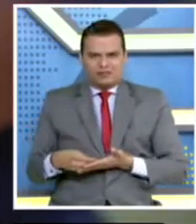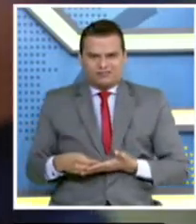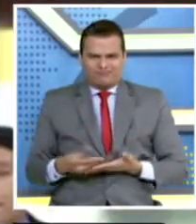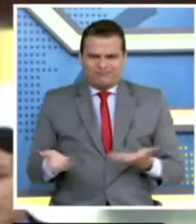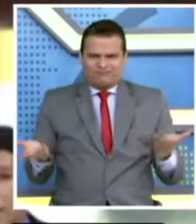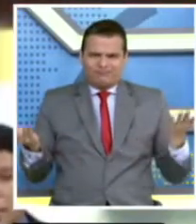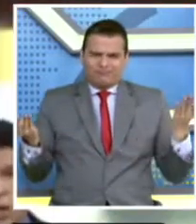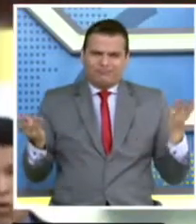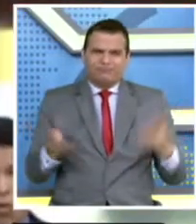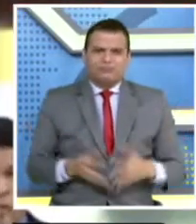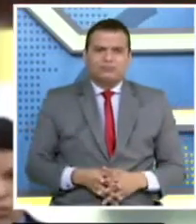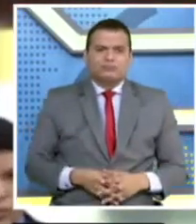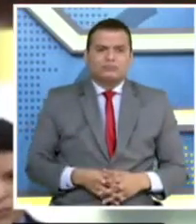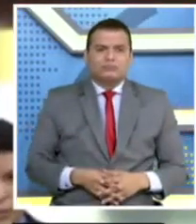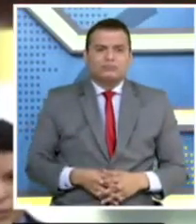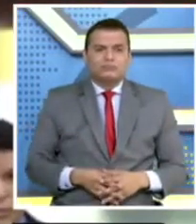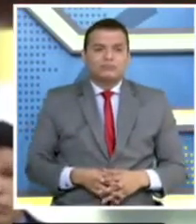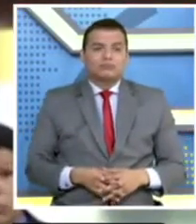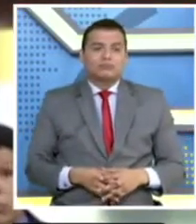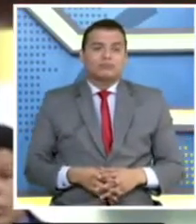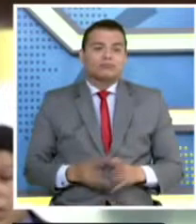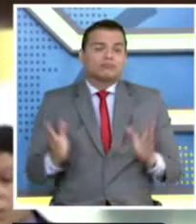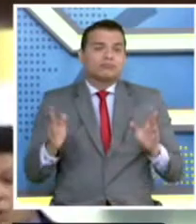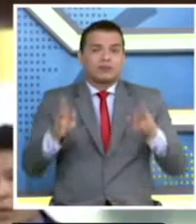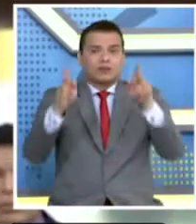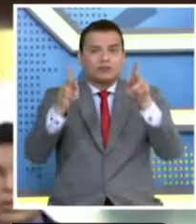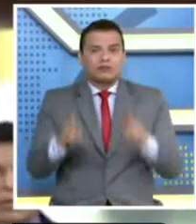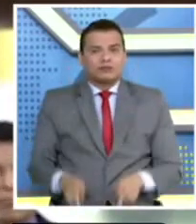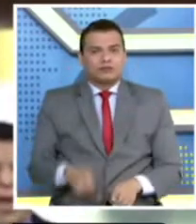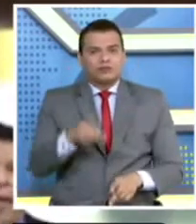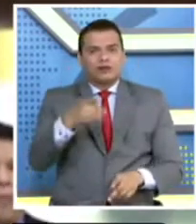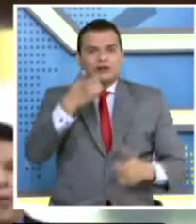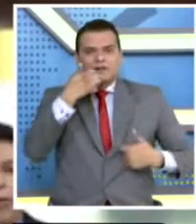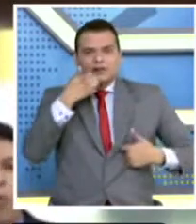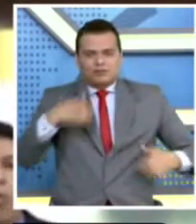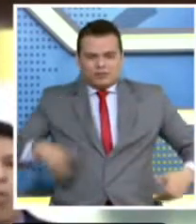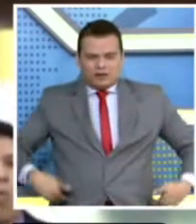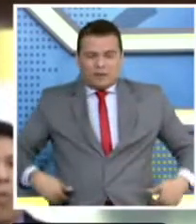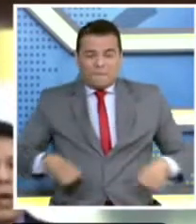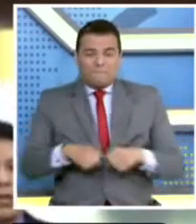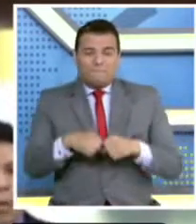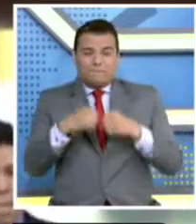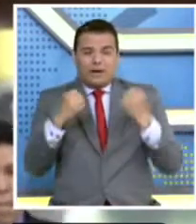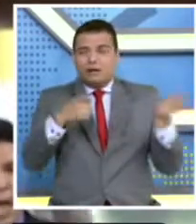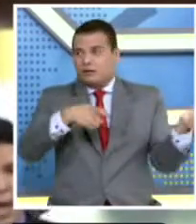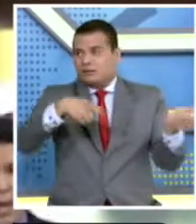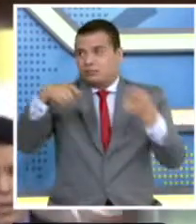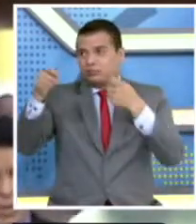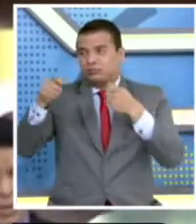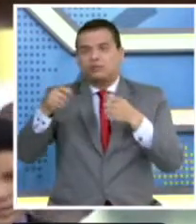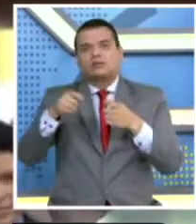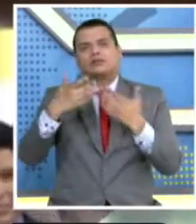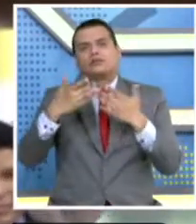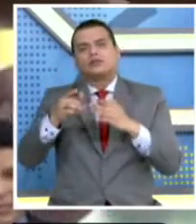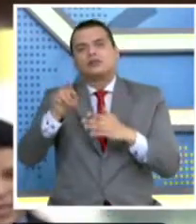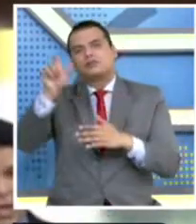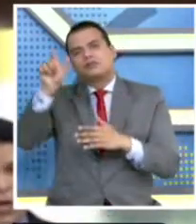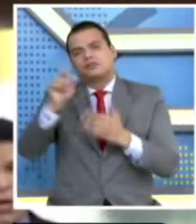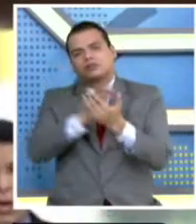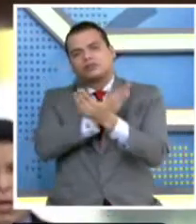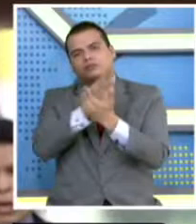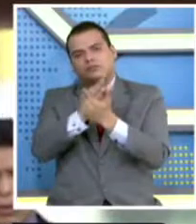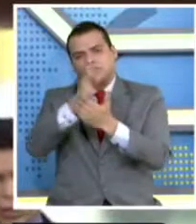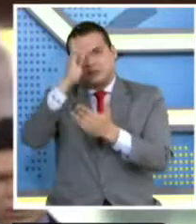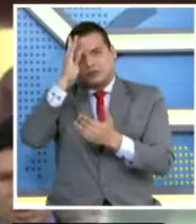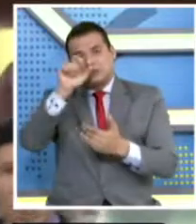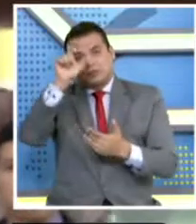diagnosticado. Si usted lleva a su paciente porque se le fracturó la cadera a la clínica y estando en la clínica esa persona empieza a toser, a tener